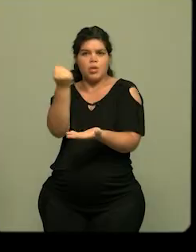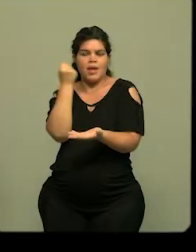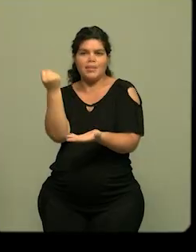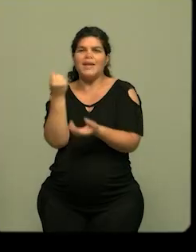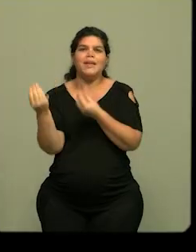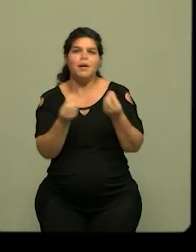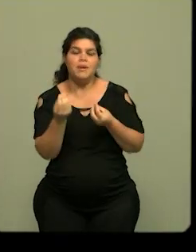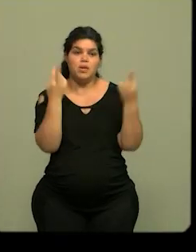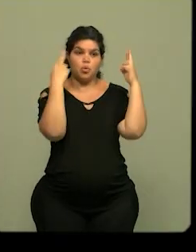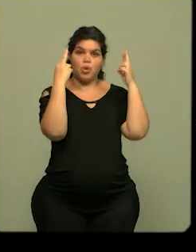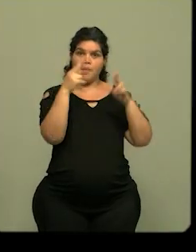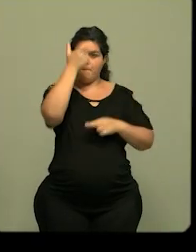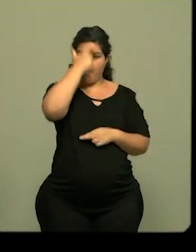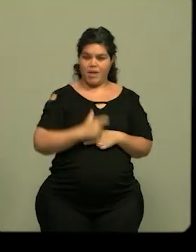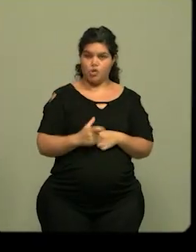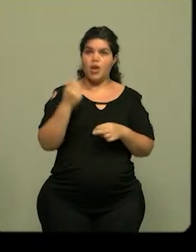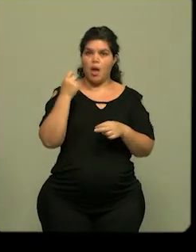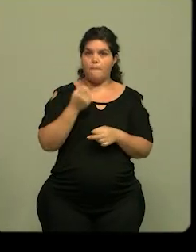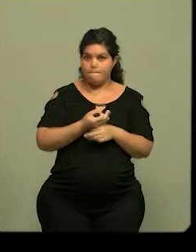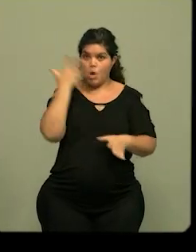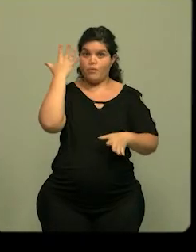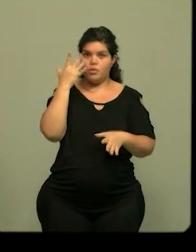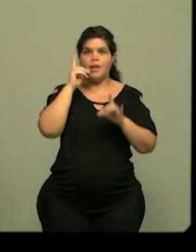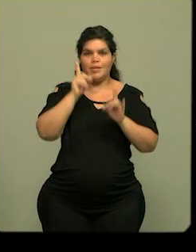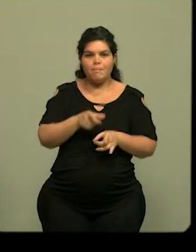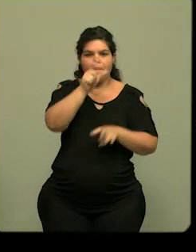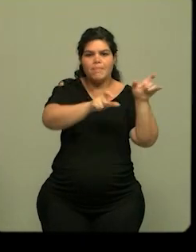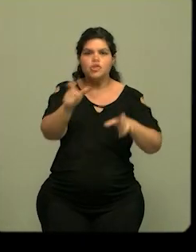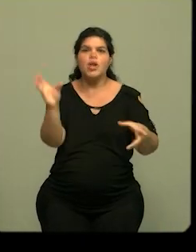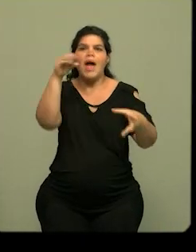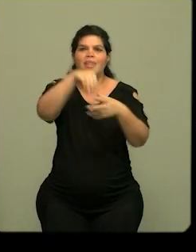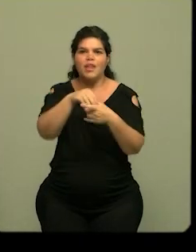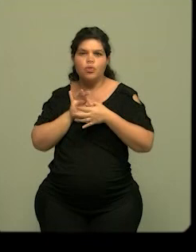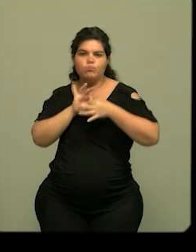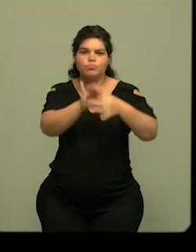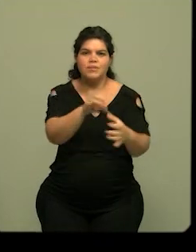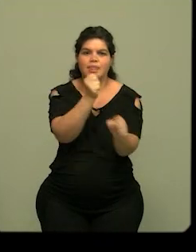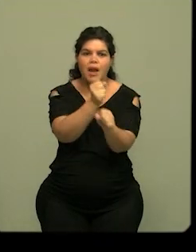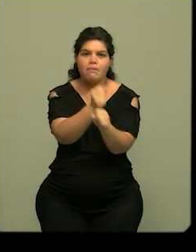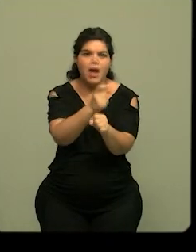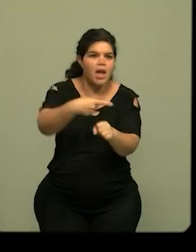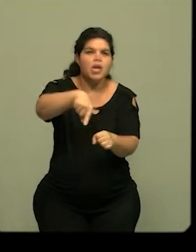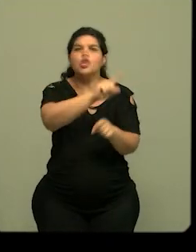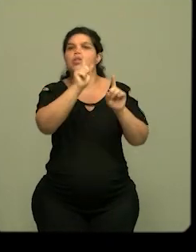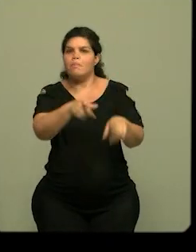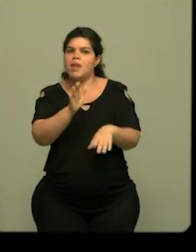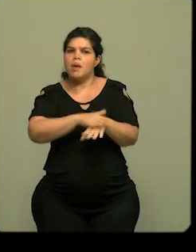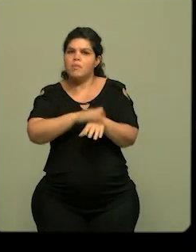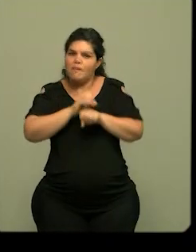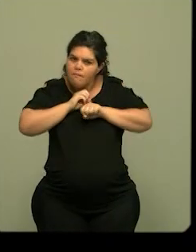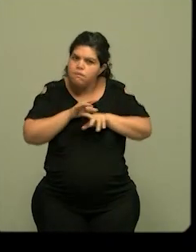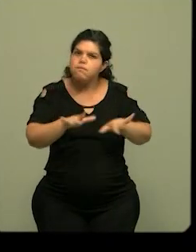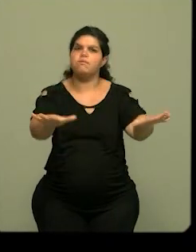no solamente desde el profesional del turismo, sino de los trabajadores Tal cual, en esta cadena del turismo, ¿no? sin duda. Franco, enseguida hablamos